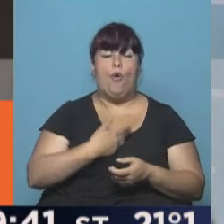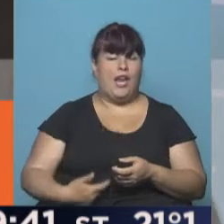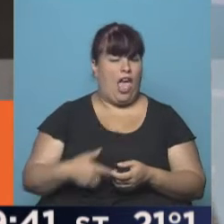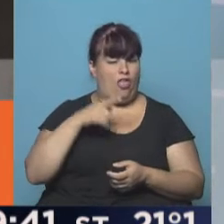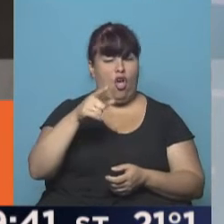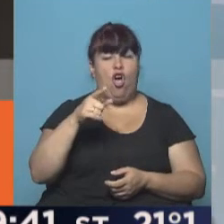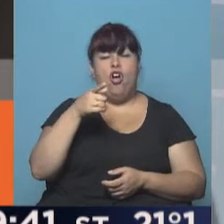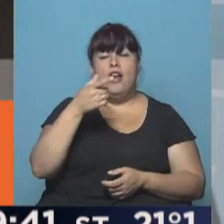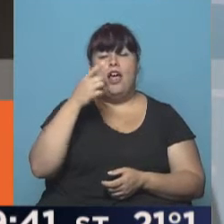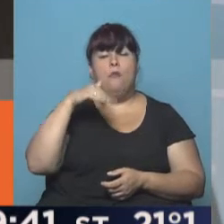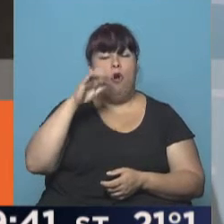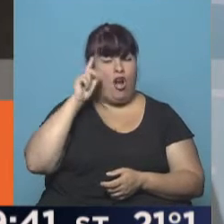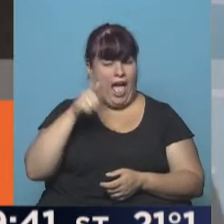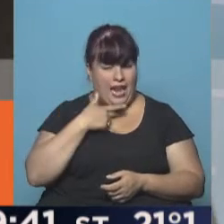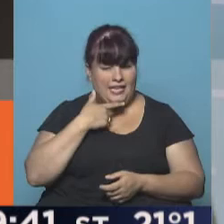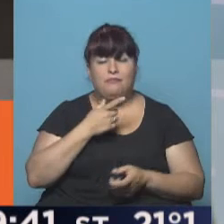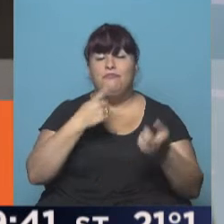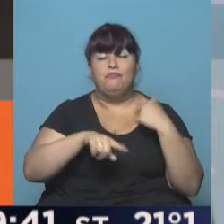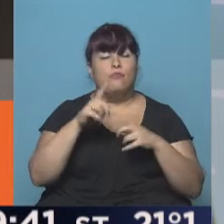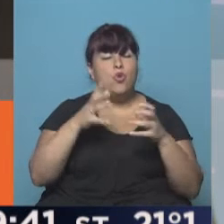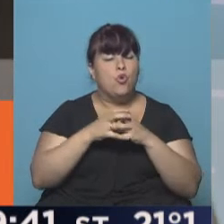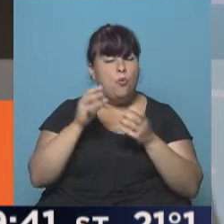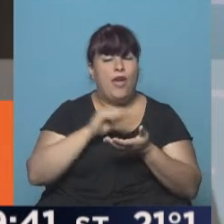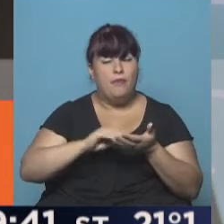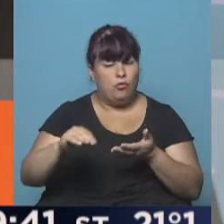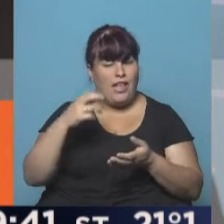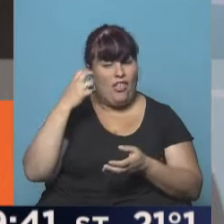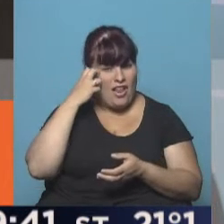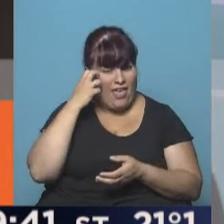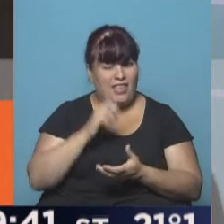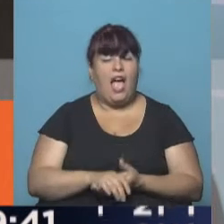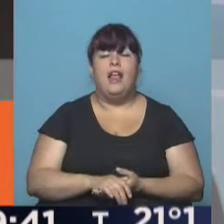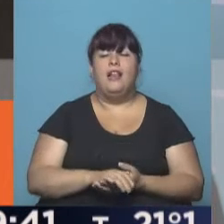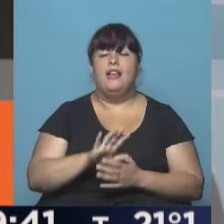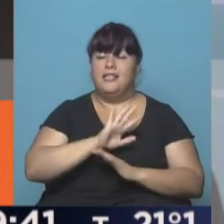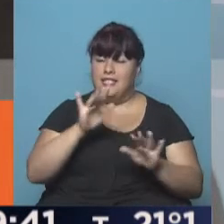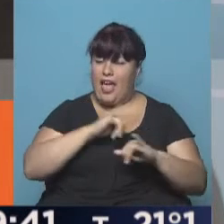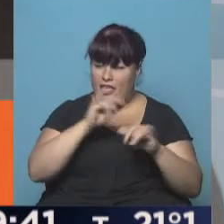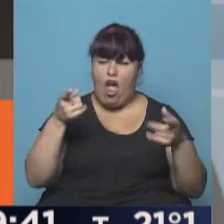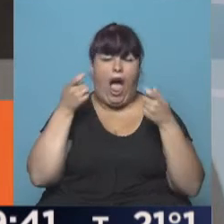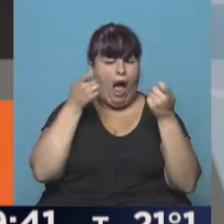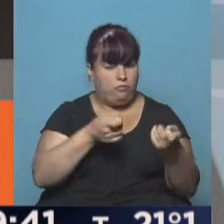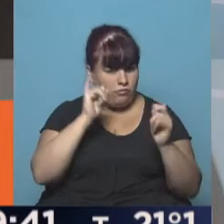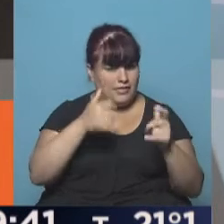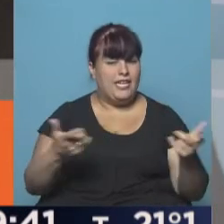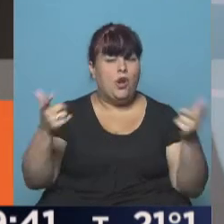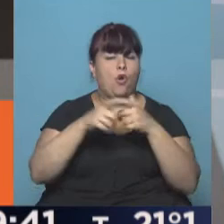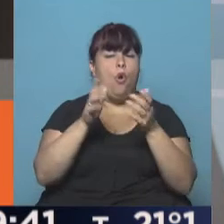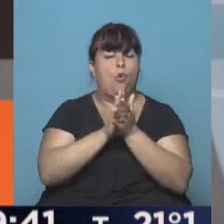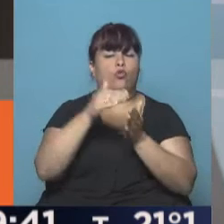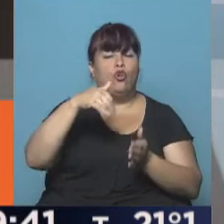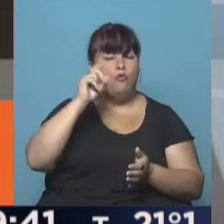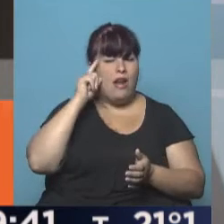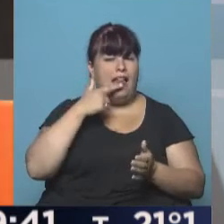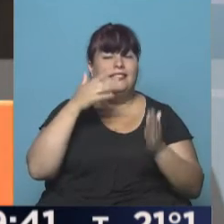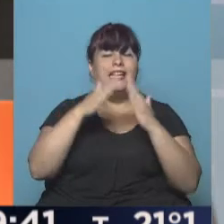de la provincia gerardo morales- mientras que el bloque de diputados radicales ya manifestó su apoyo en un encuentro con morales en